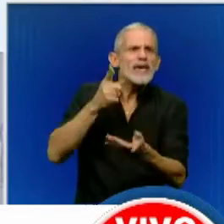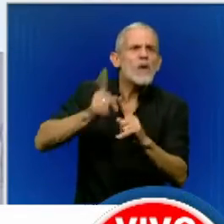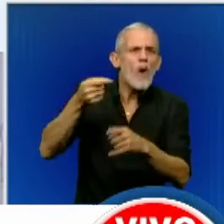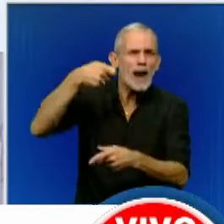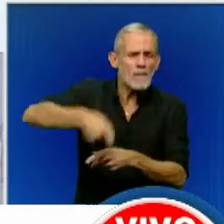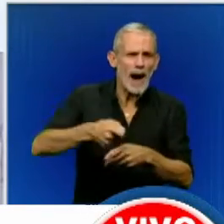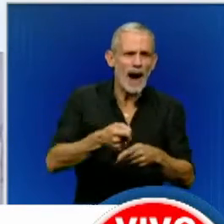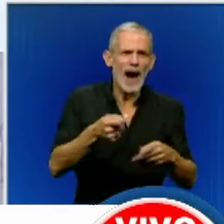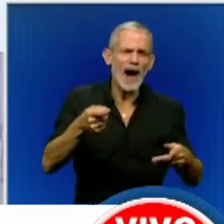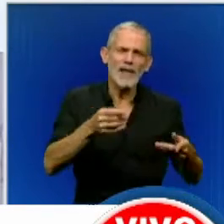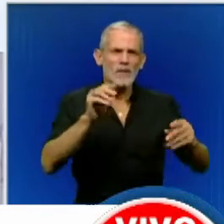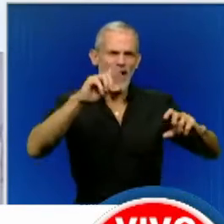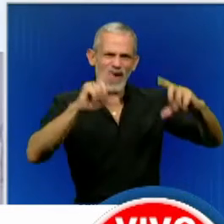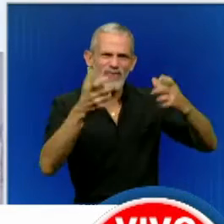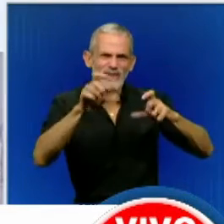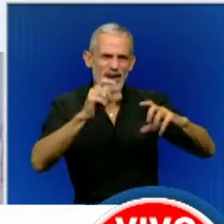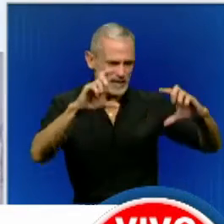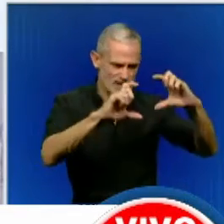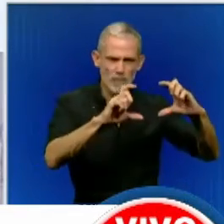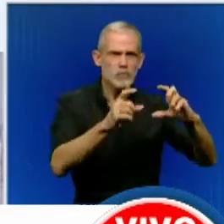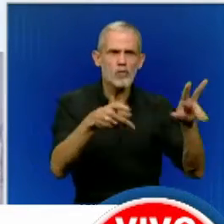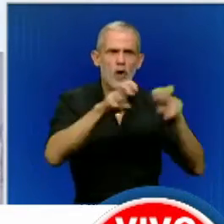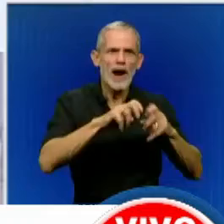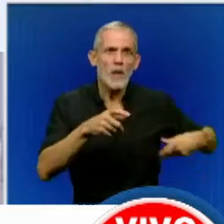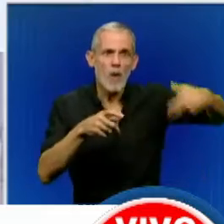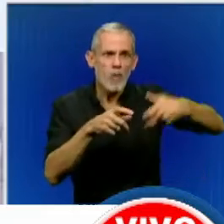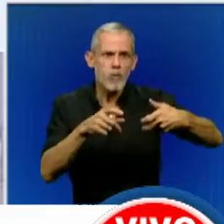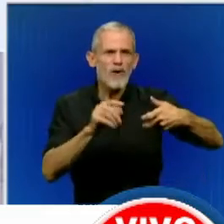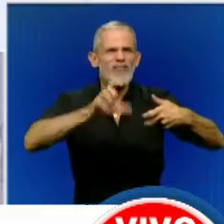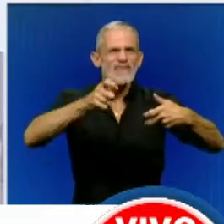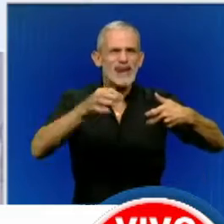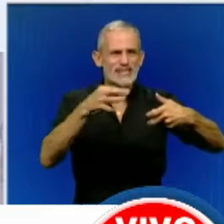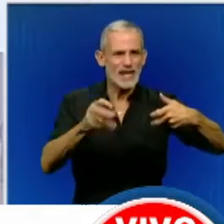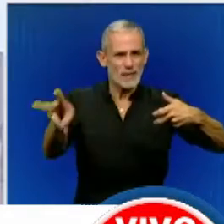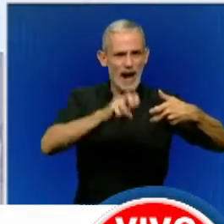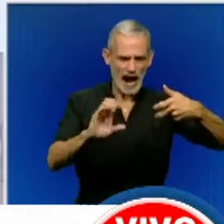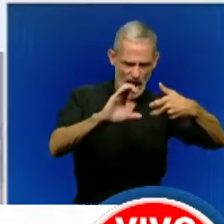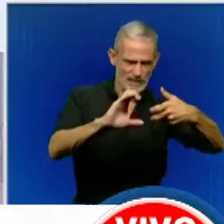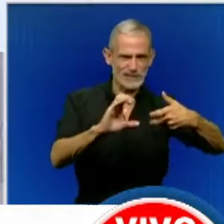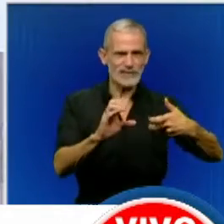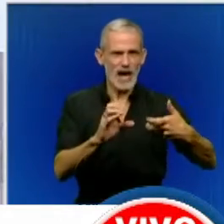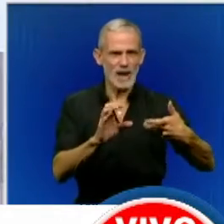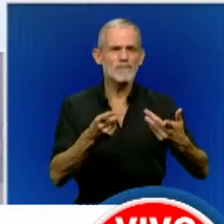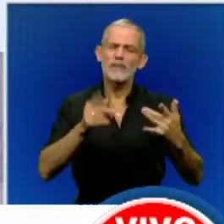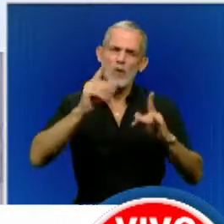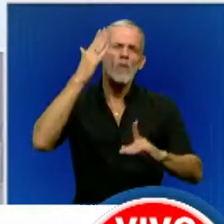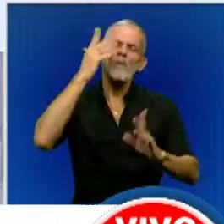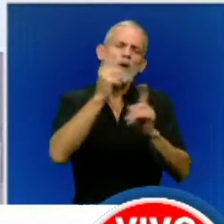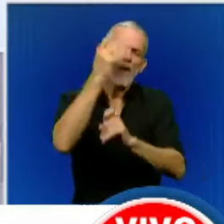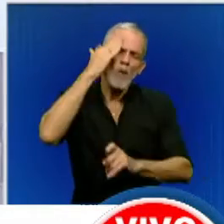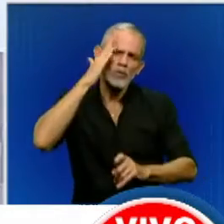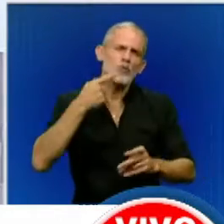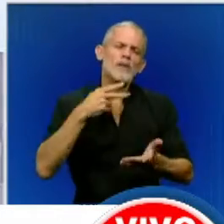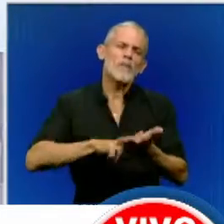como si se estuviese haciendo rico. En definitiva, también tenemos un problema de cultura tributaria. ¿Usted